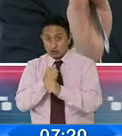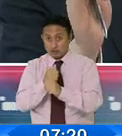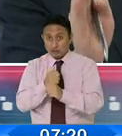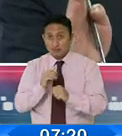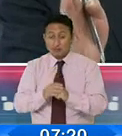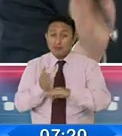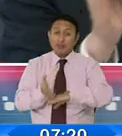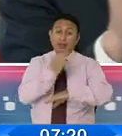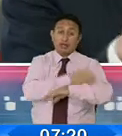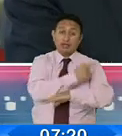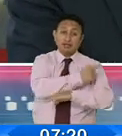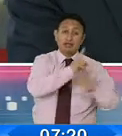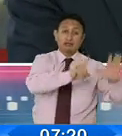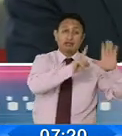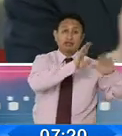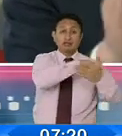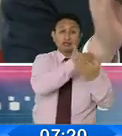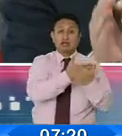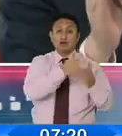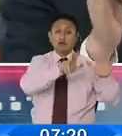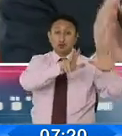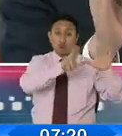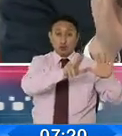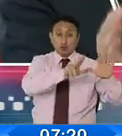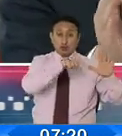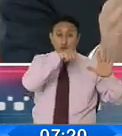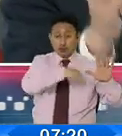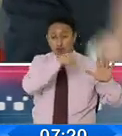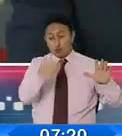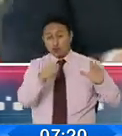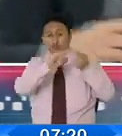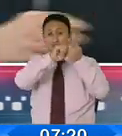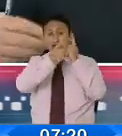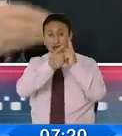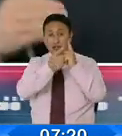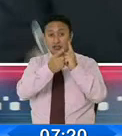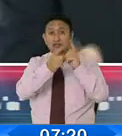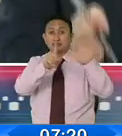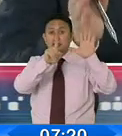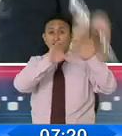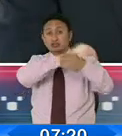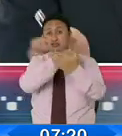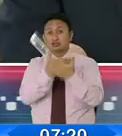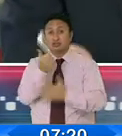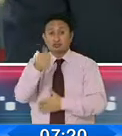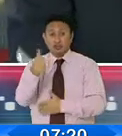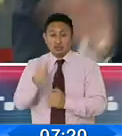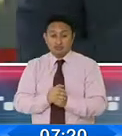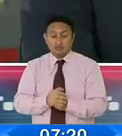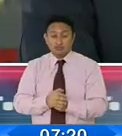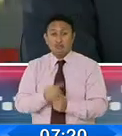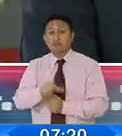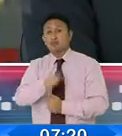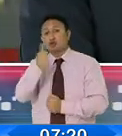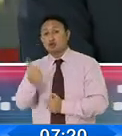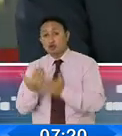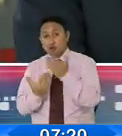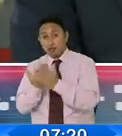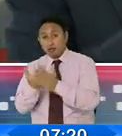era de 6 a 20 horas. Ahora es a 22 horas. Y hay una nueva restricción que va de 22 horas a 6 de la